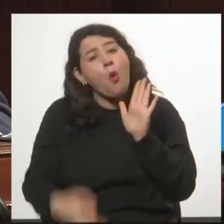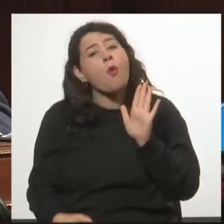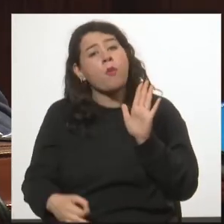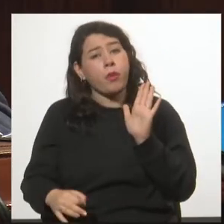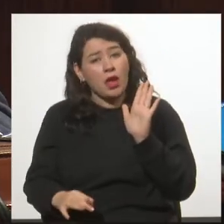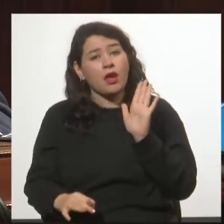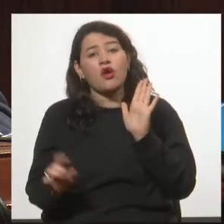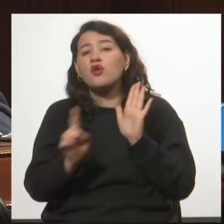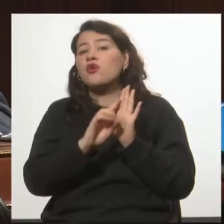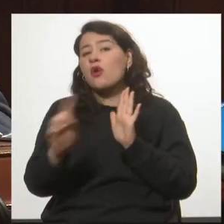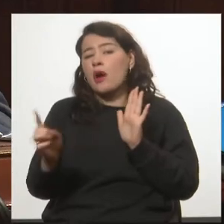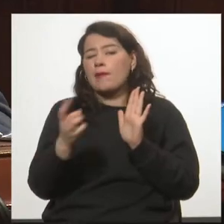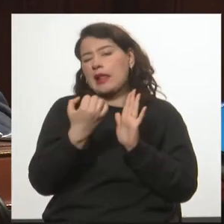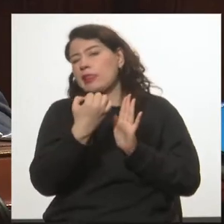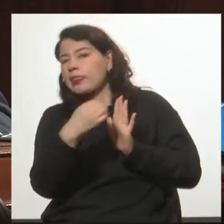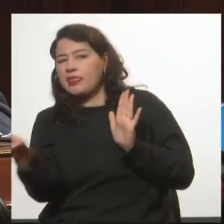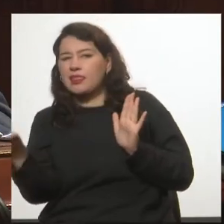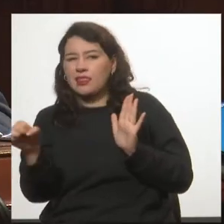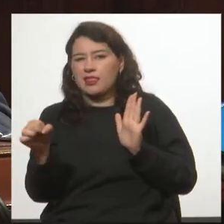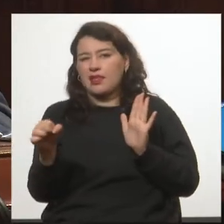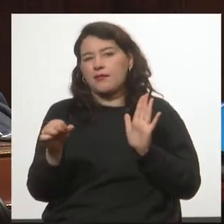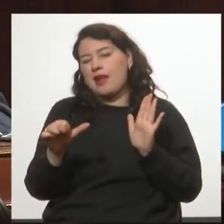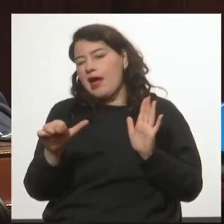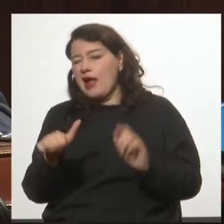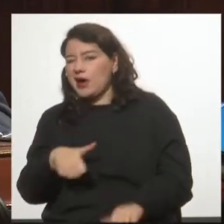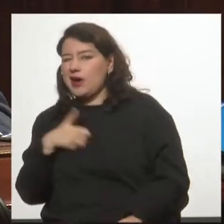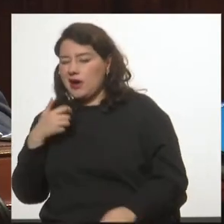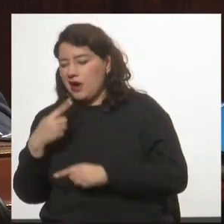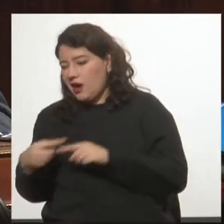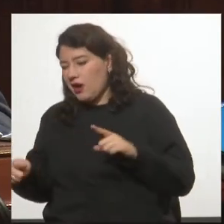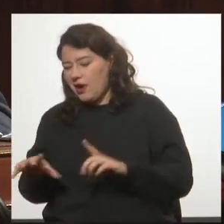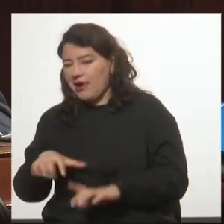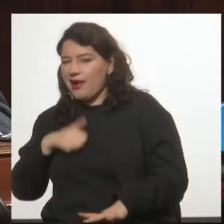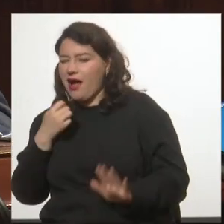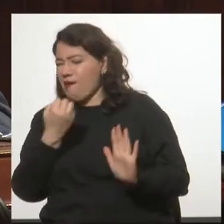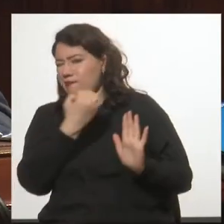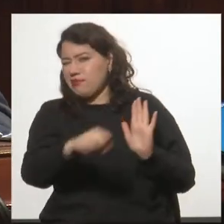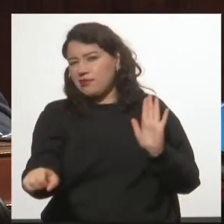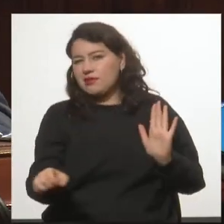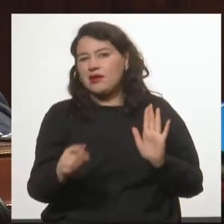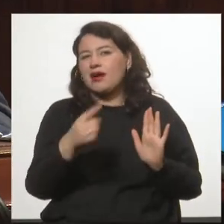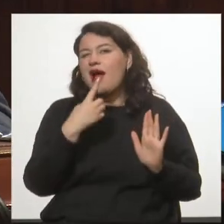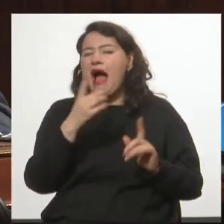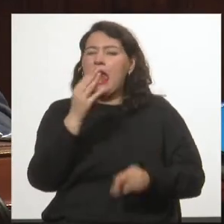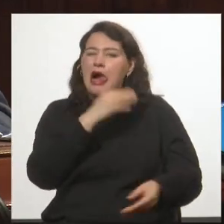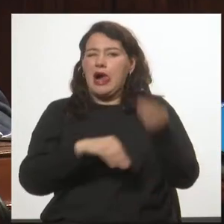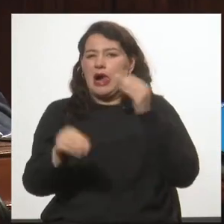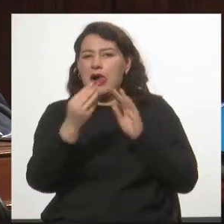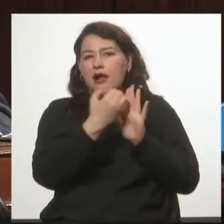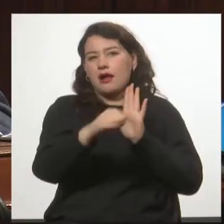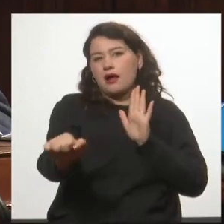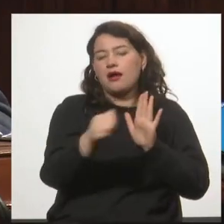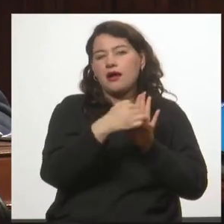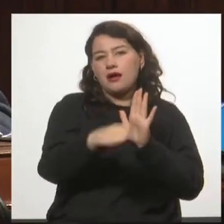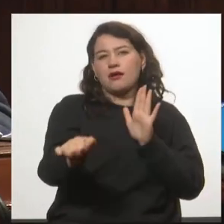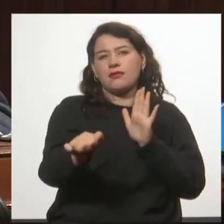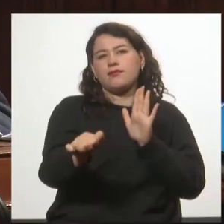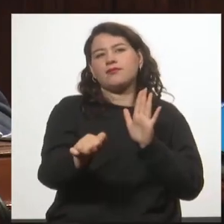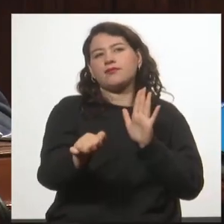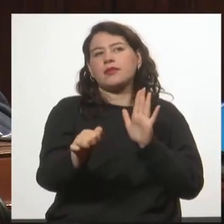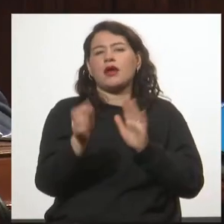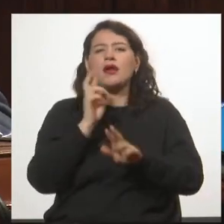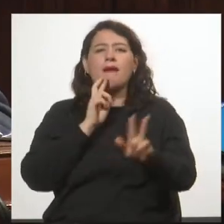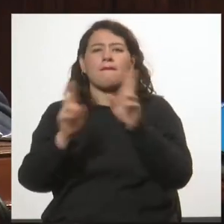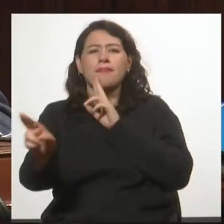no para esquivarlas por conveniencia y justificar su violación y apartamiento con